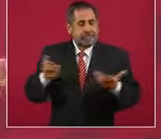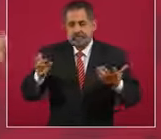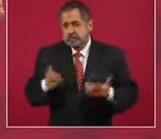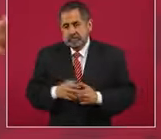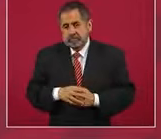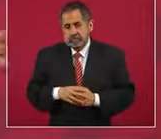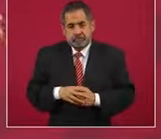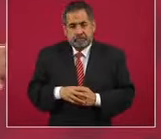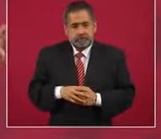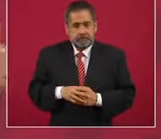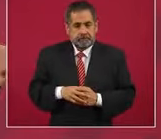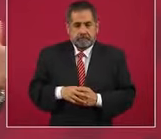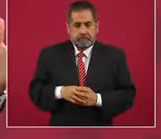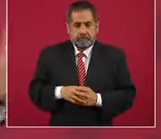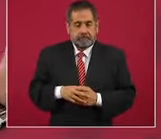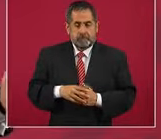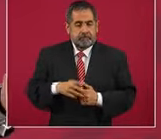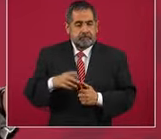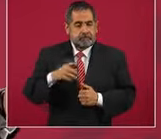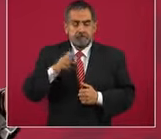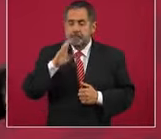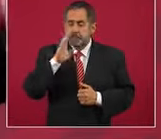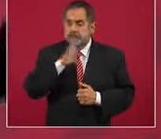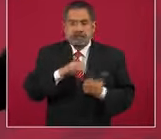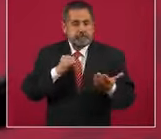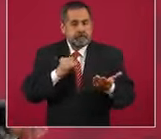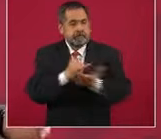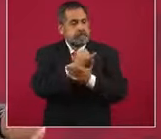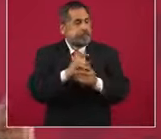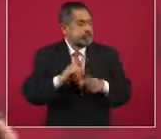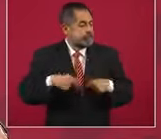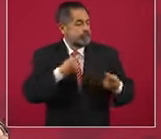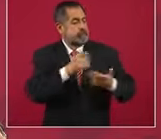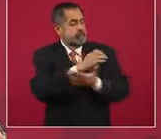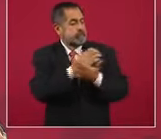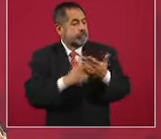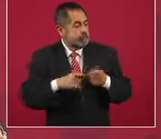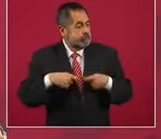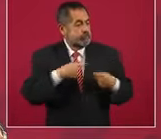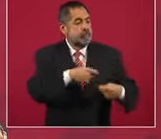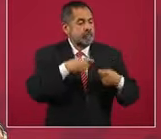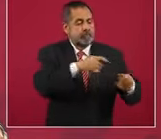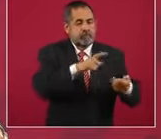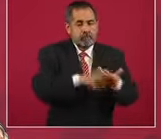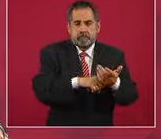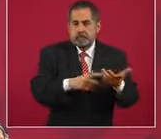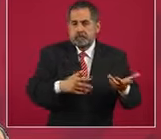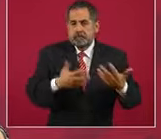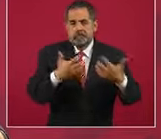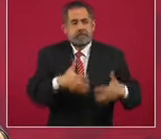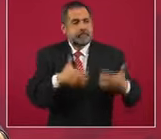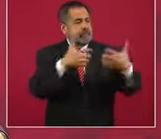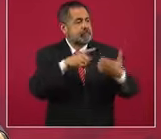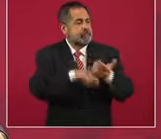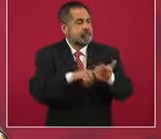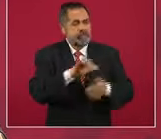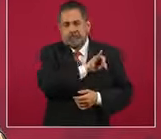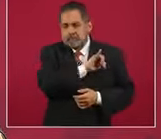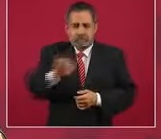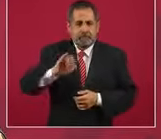Una mala decisión en contratación de obras con empresas